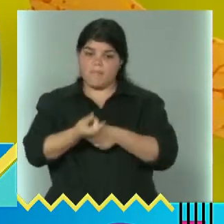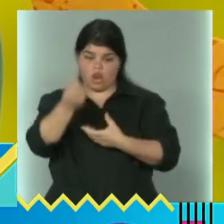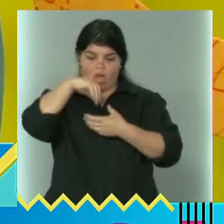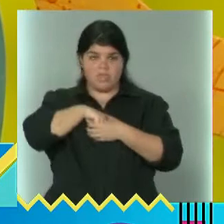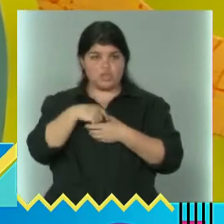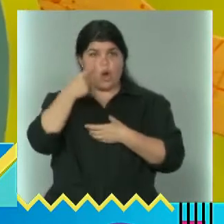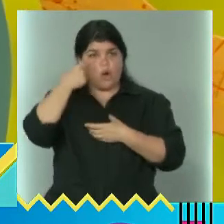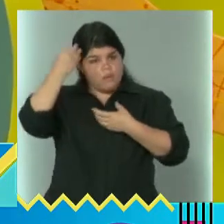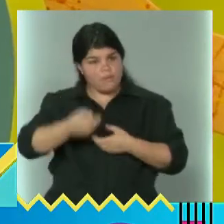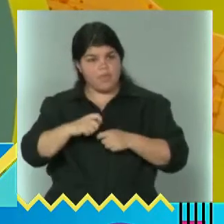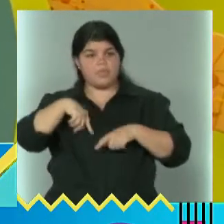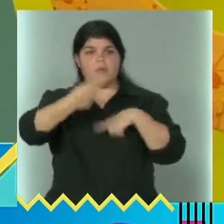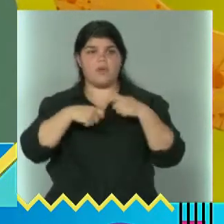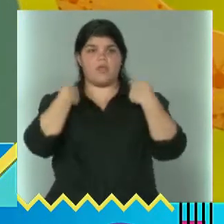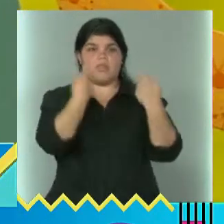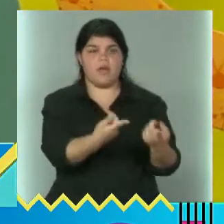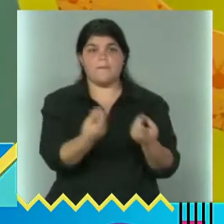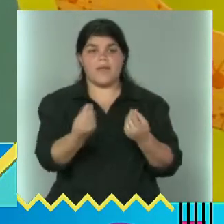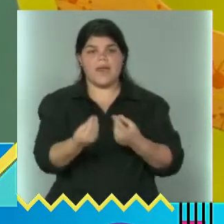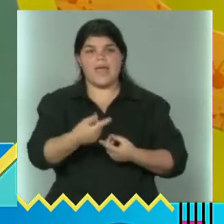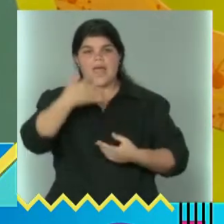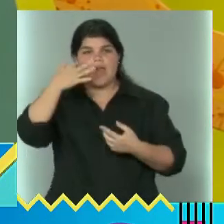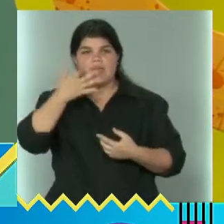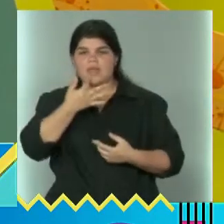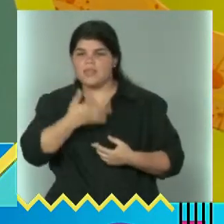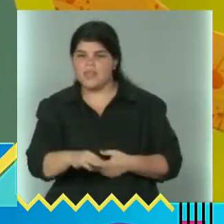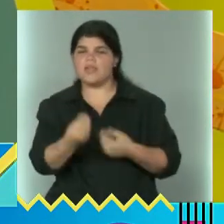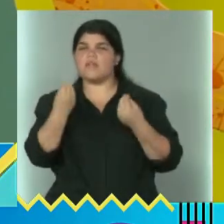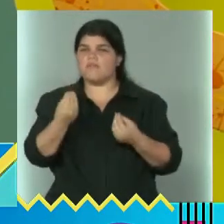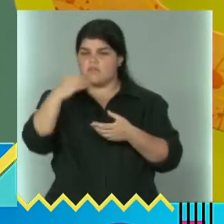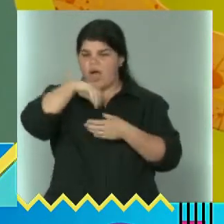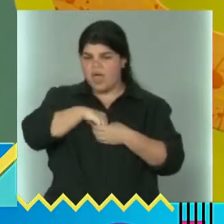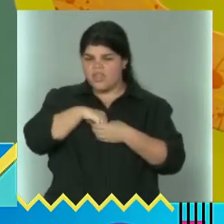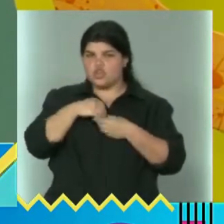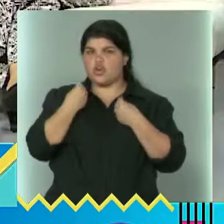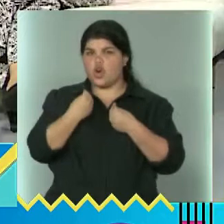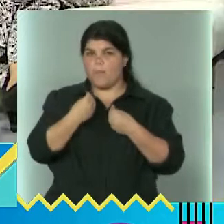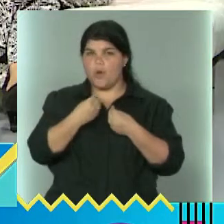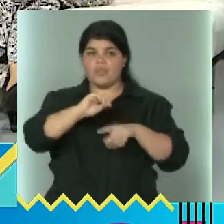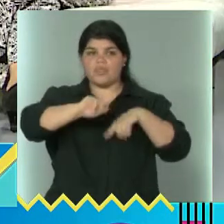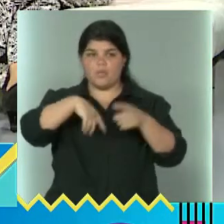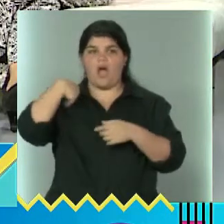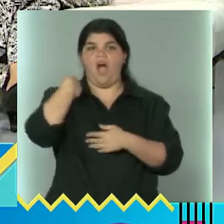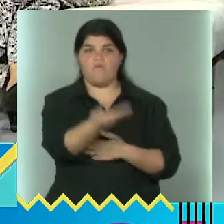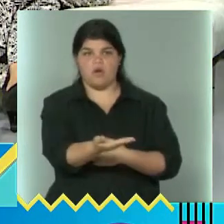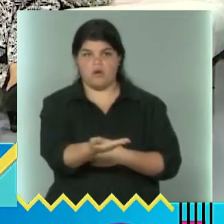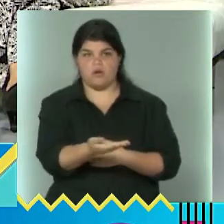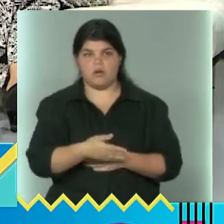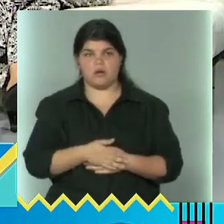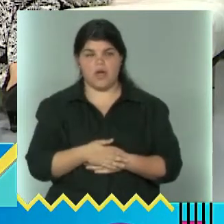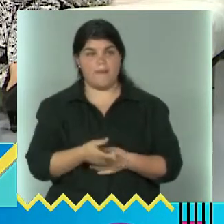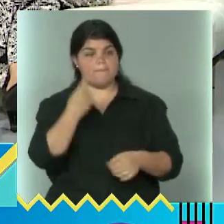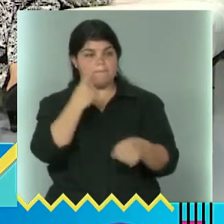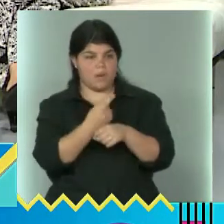misma y no se puede comprender cómo funciona lo que está afuera si no comprendo cómo funciona lo que está dentro. O sea, que primero aplico el coach a